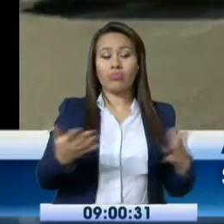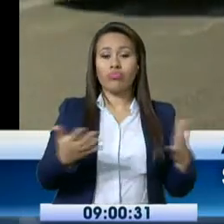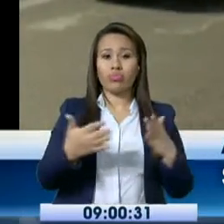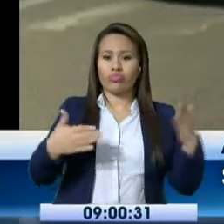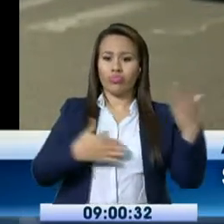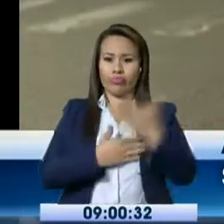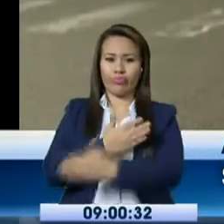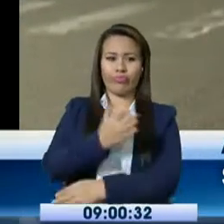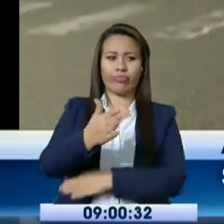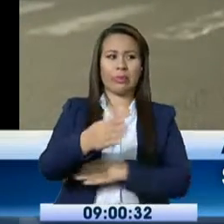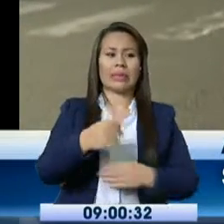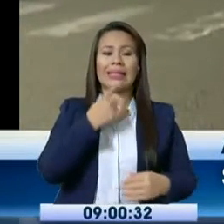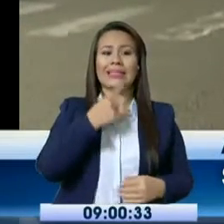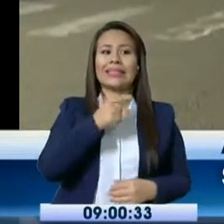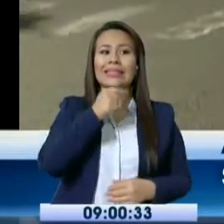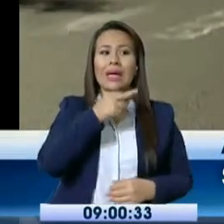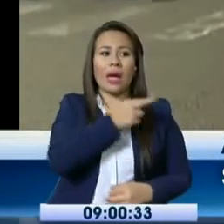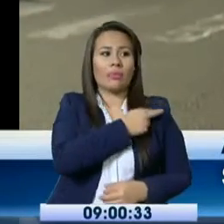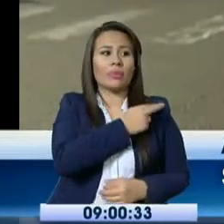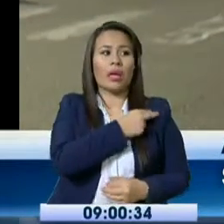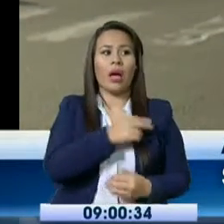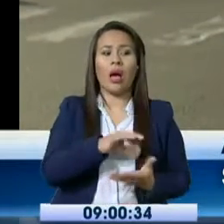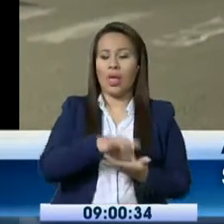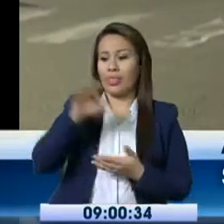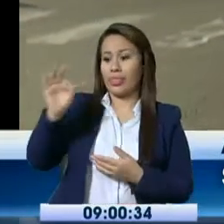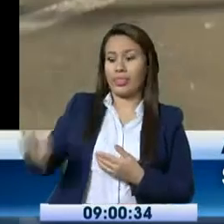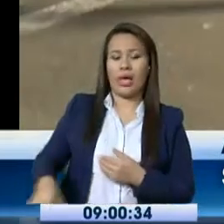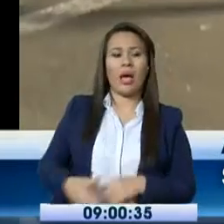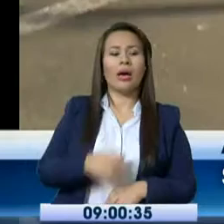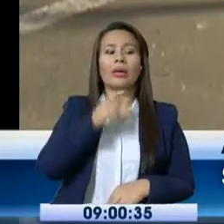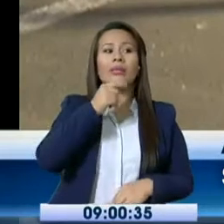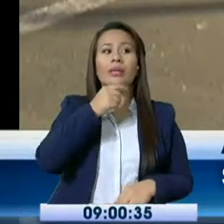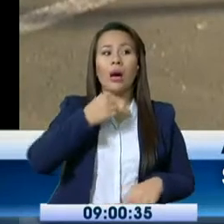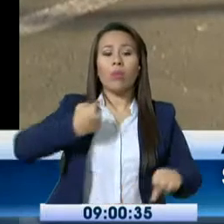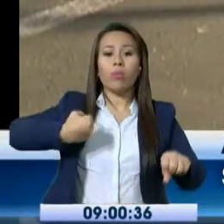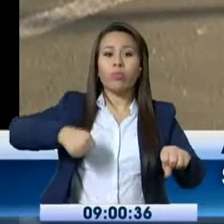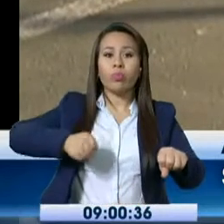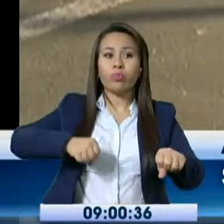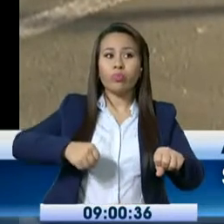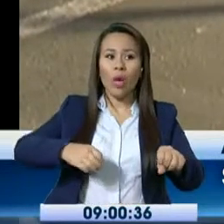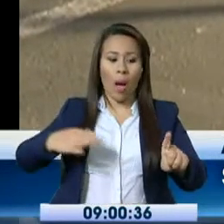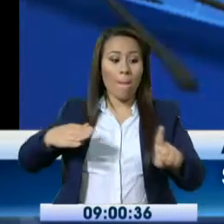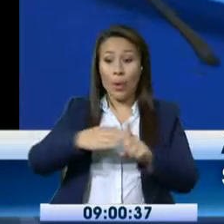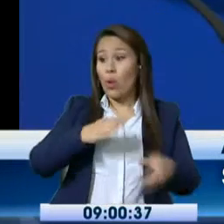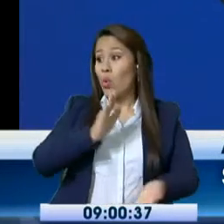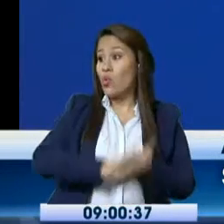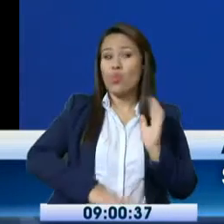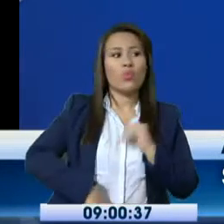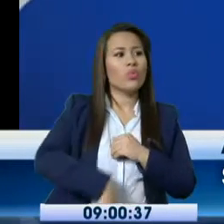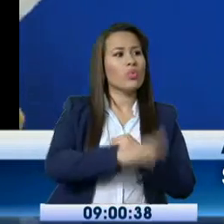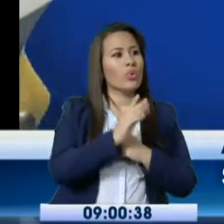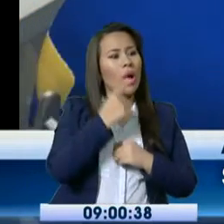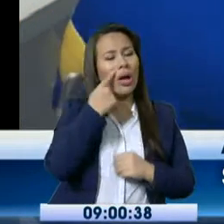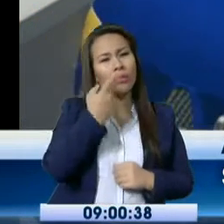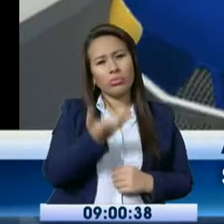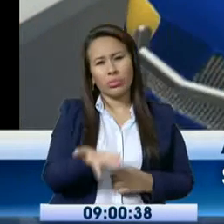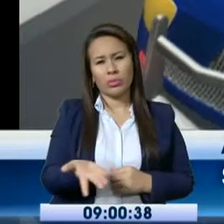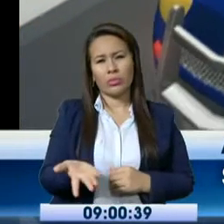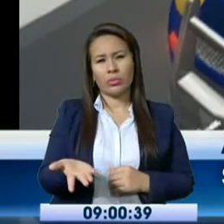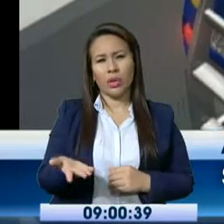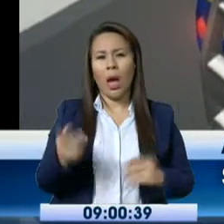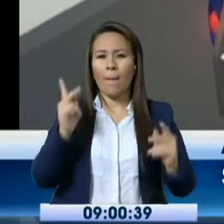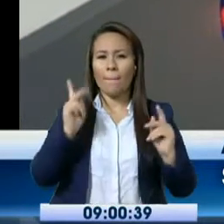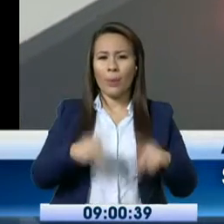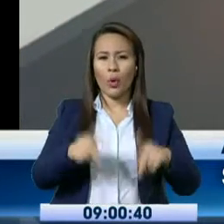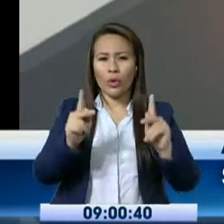supuesto responsable huyera dejando tirado en la calle al ocupante de la moto. Venía una moto de la avenida